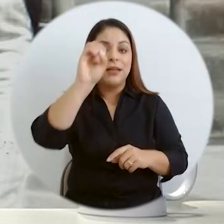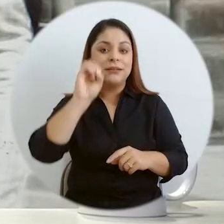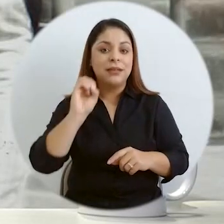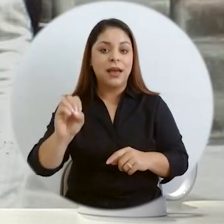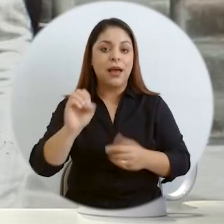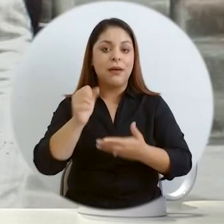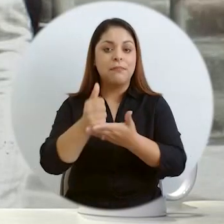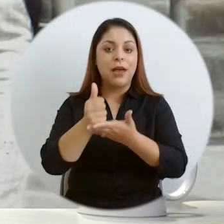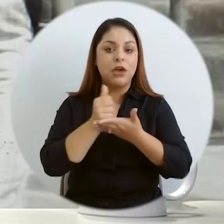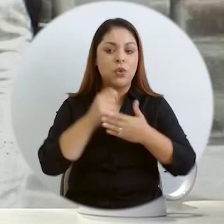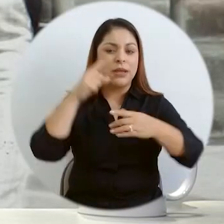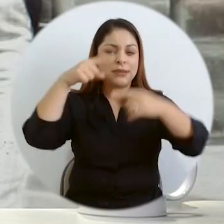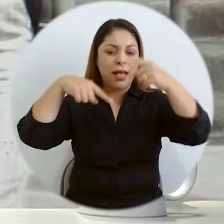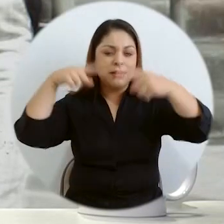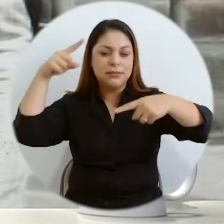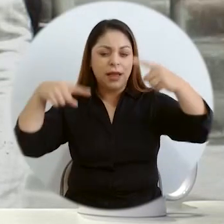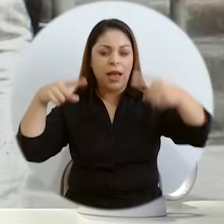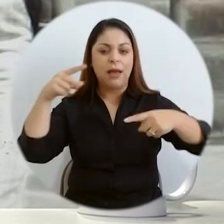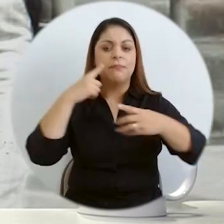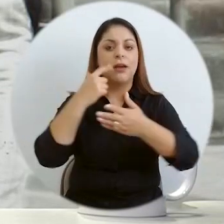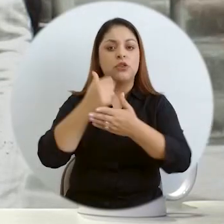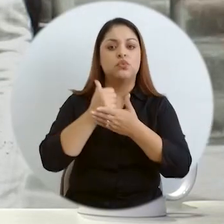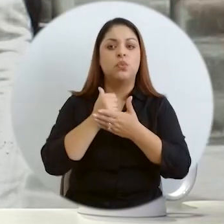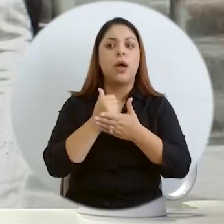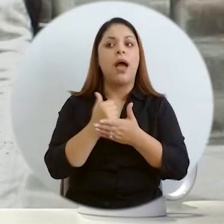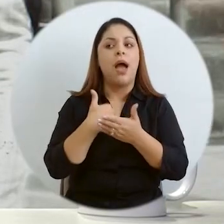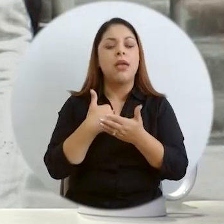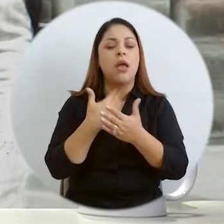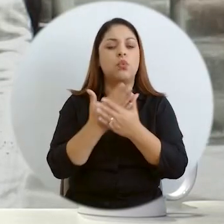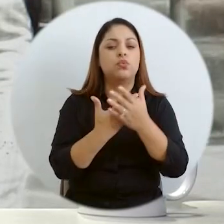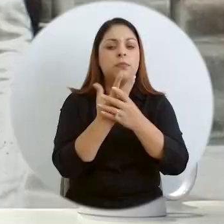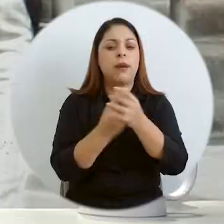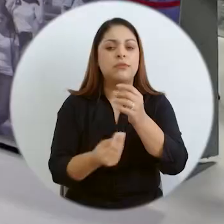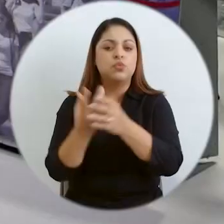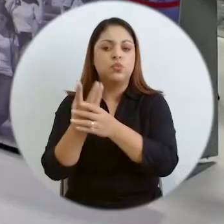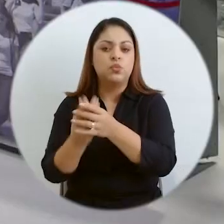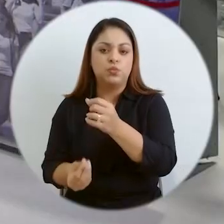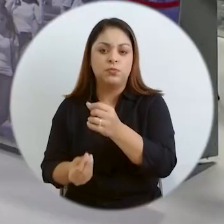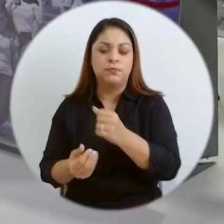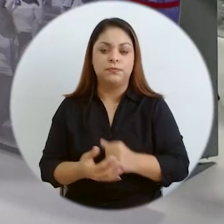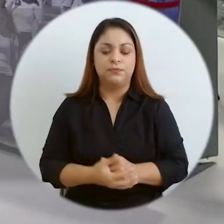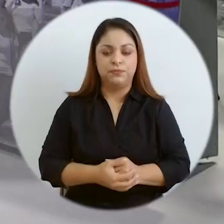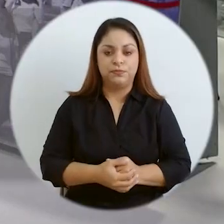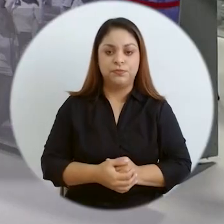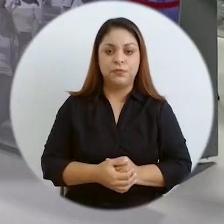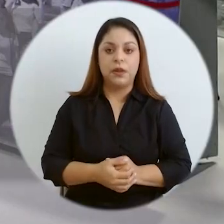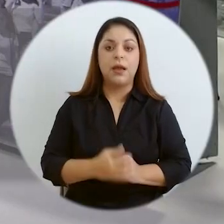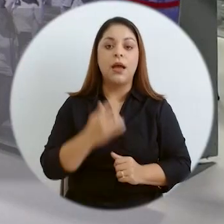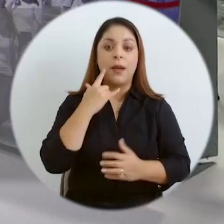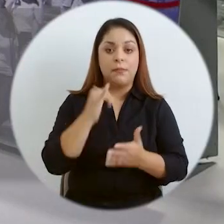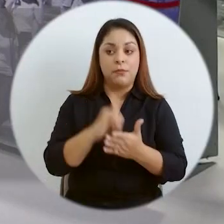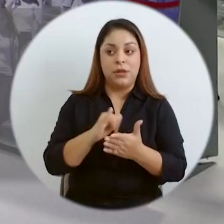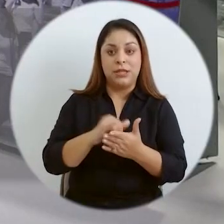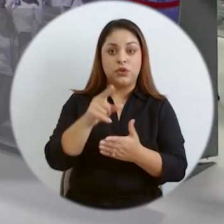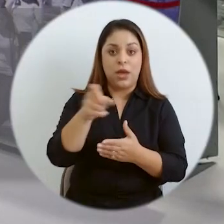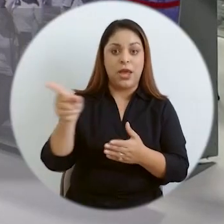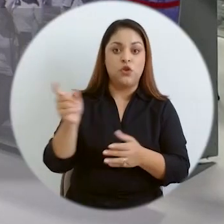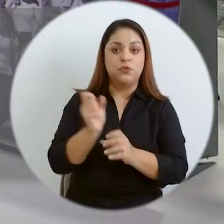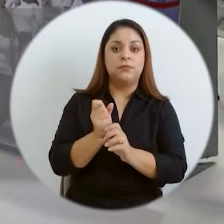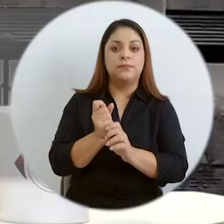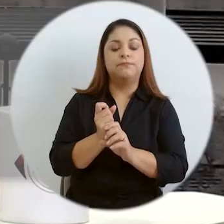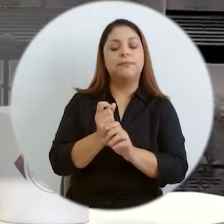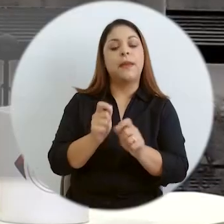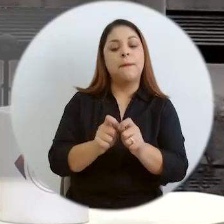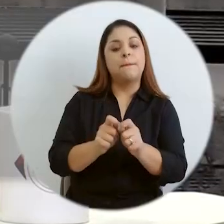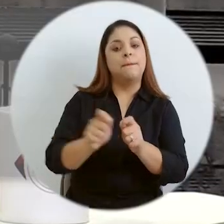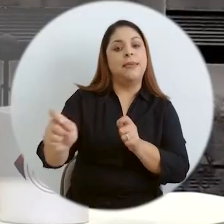podrían claro. tener vacíos. Para la planificación urbana. De hecho, por eso ellos hacen la medición en metros cuadrados, que no